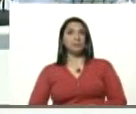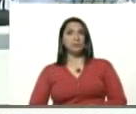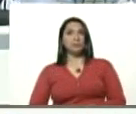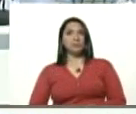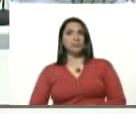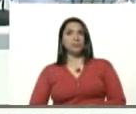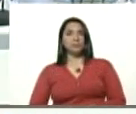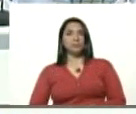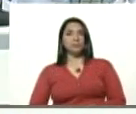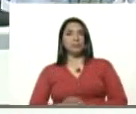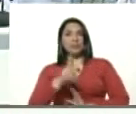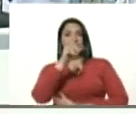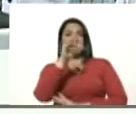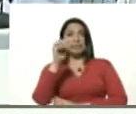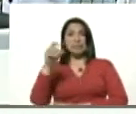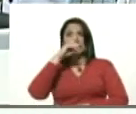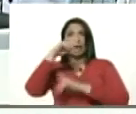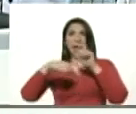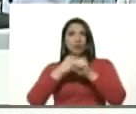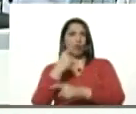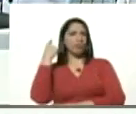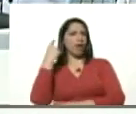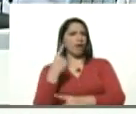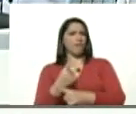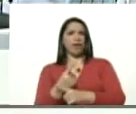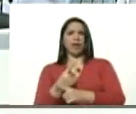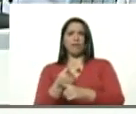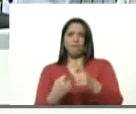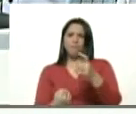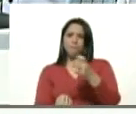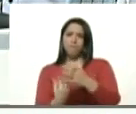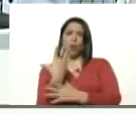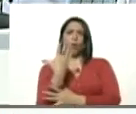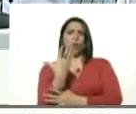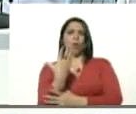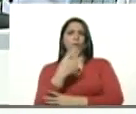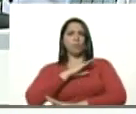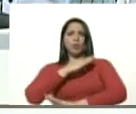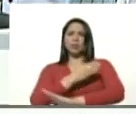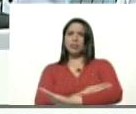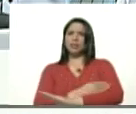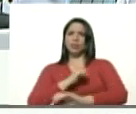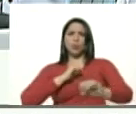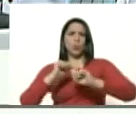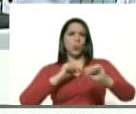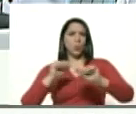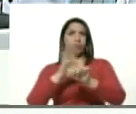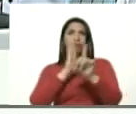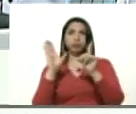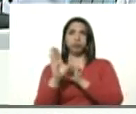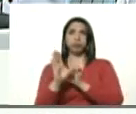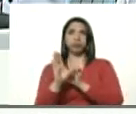El centenario tiene que ser el florecimiento de un poderoso movimiento cultural,